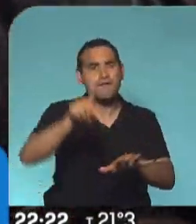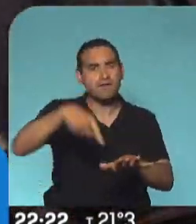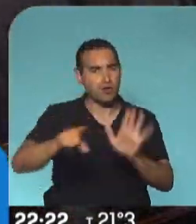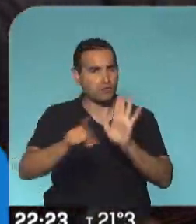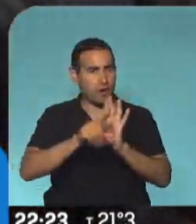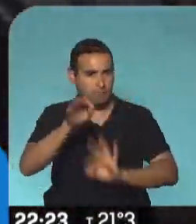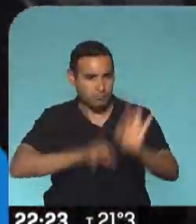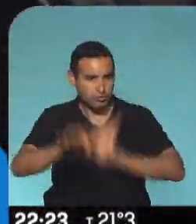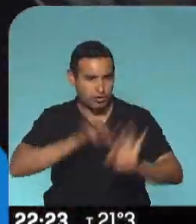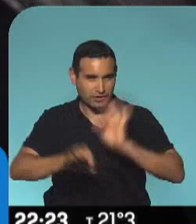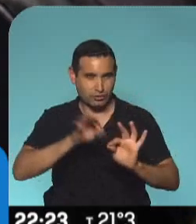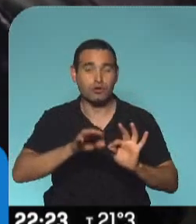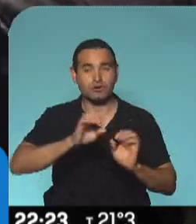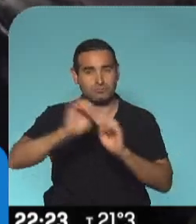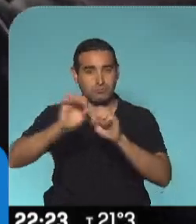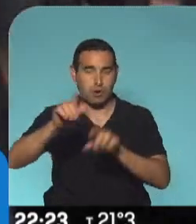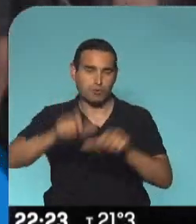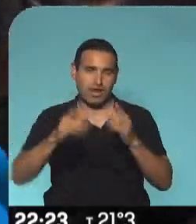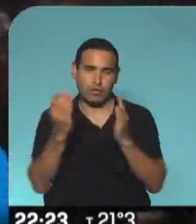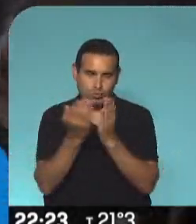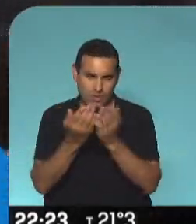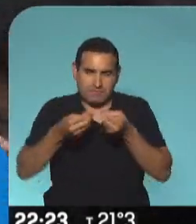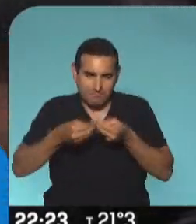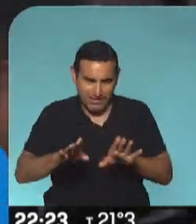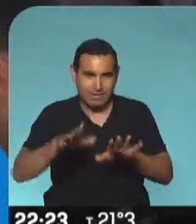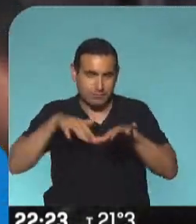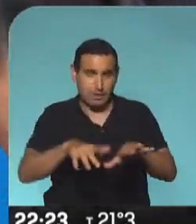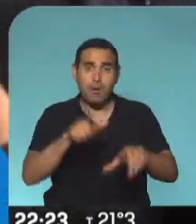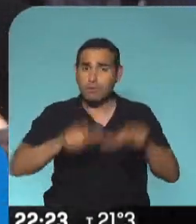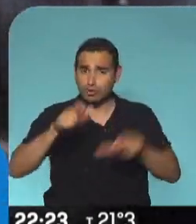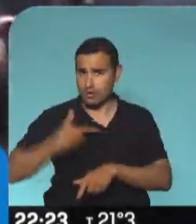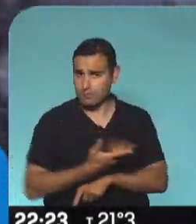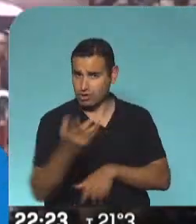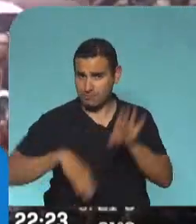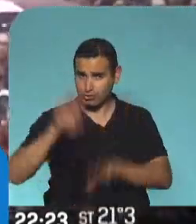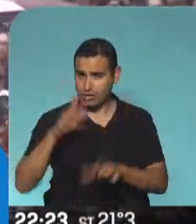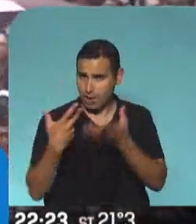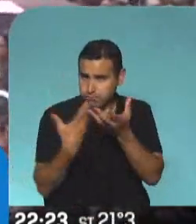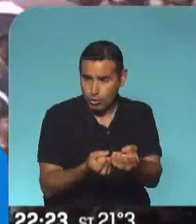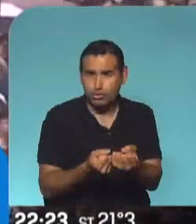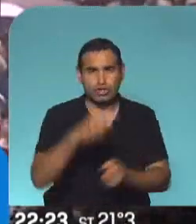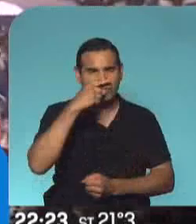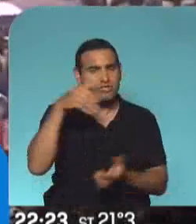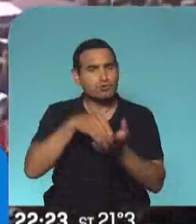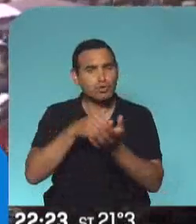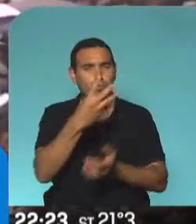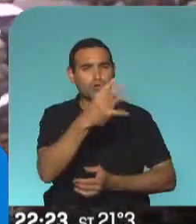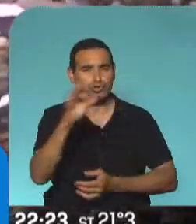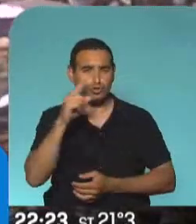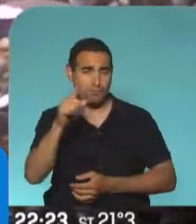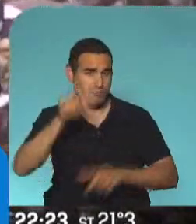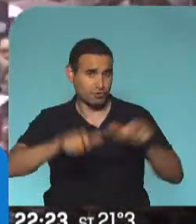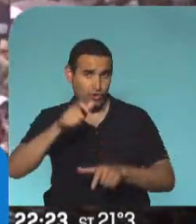ley de extradición encabezadas por estudiantes, pero apoyadas por una mayoría de la población hongkonesa de 7.400.000